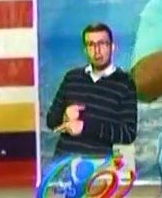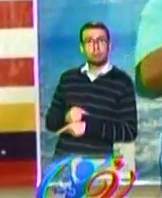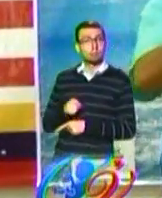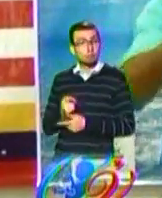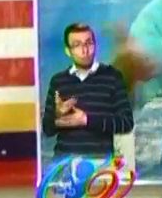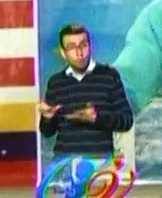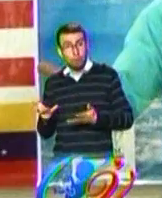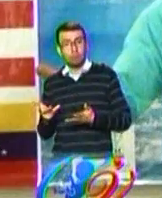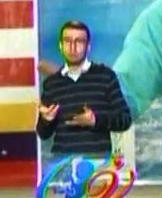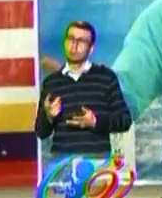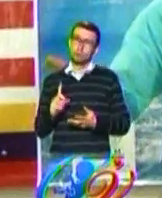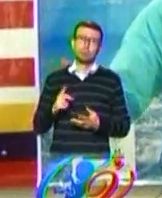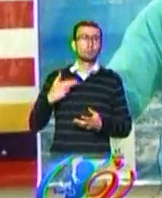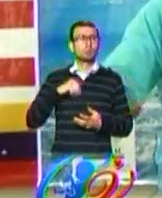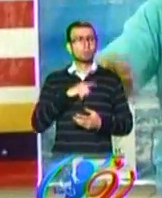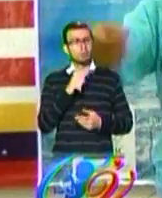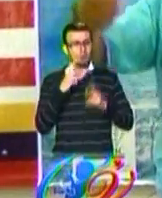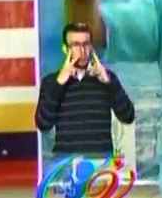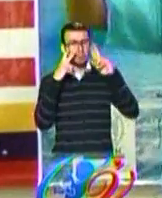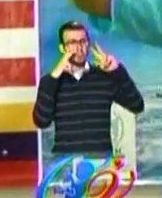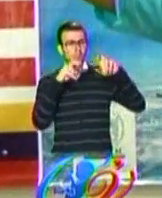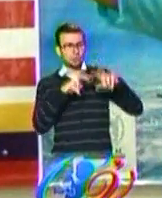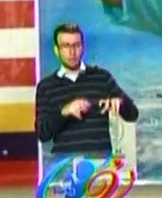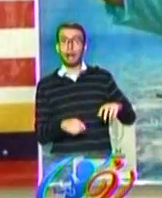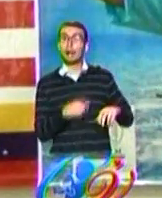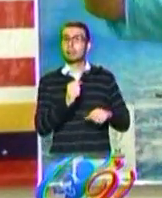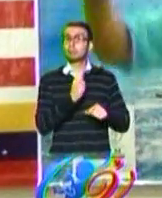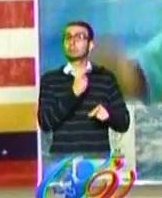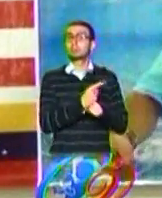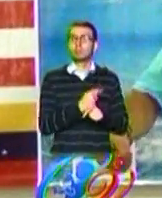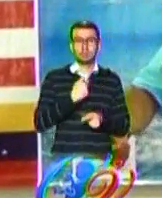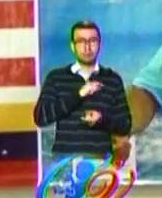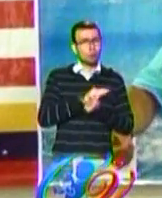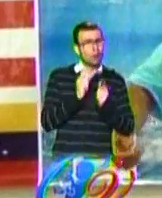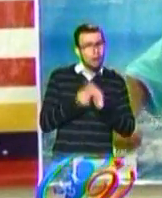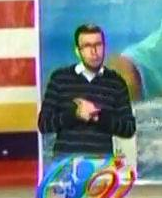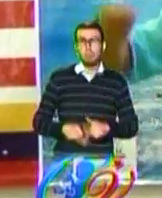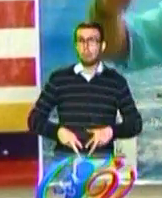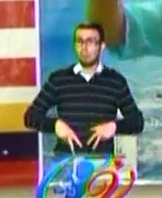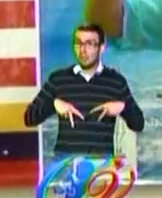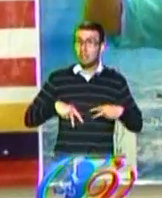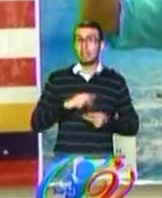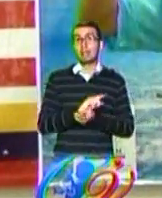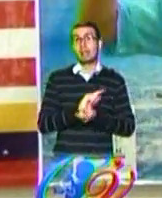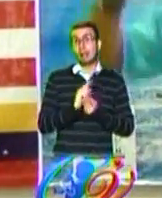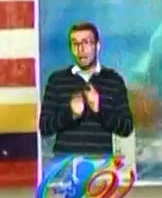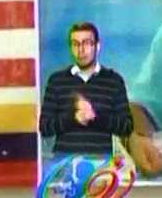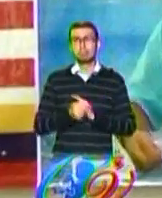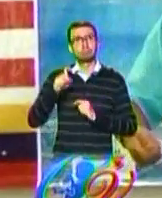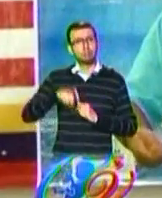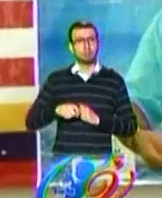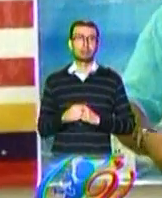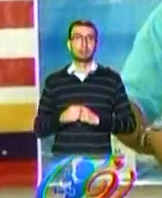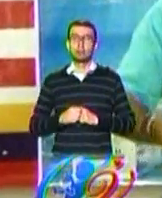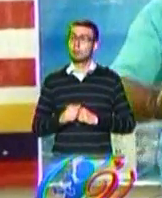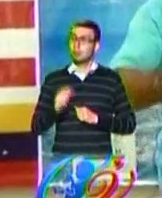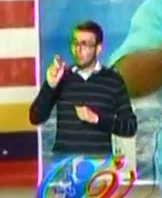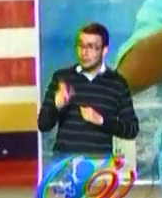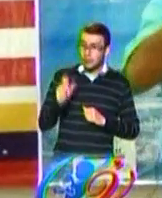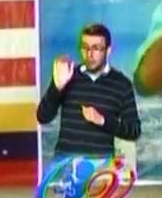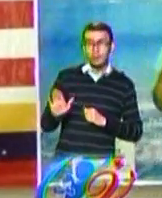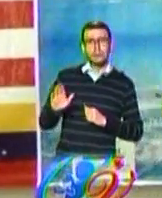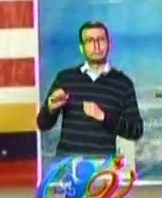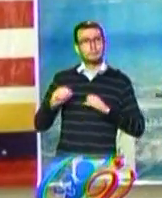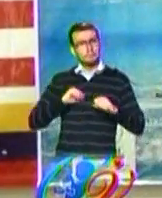médicos que están en todos los libros, nosotros tenemos que hacer un cambio de vida desde las actitudes, desde